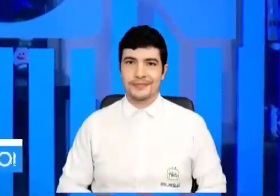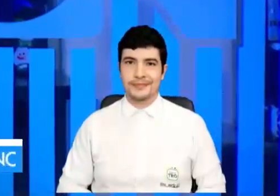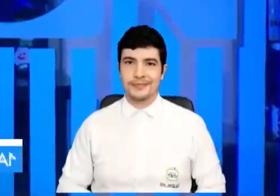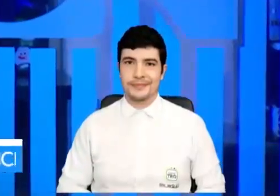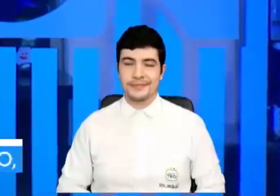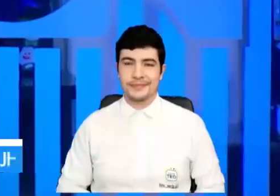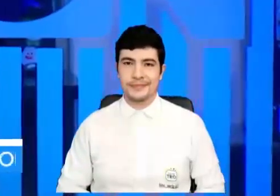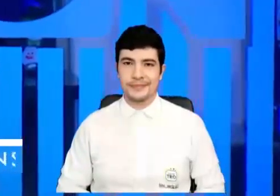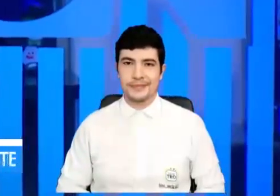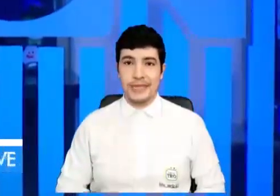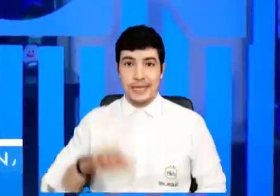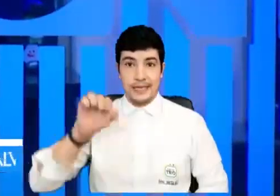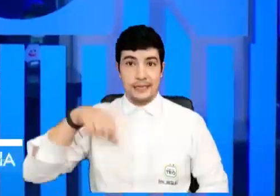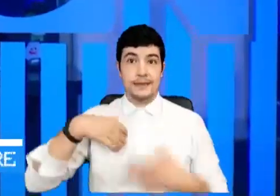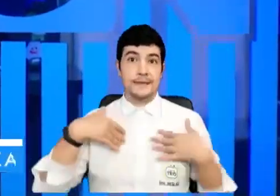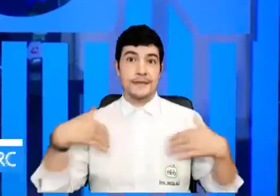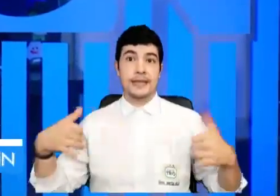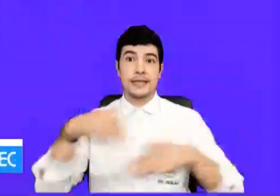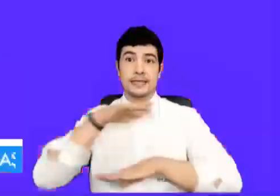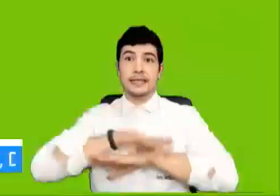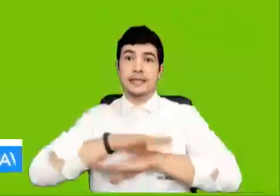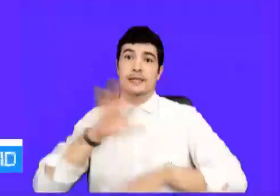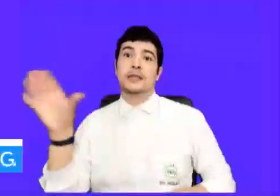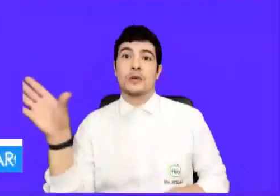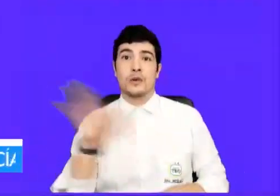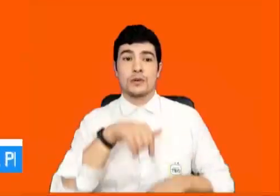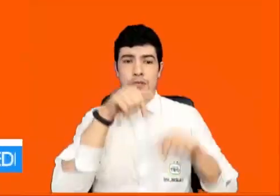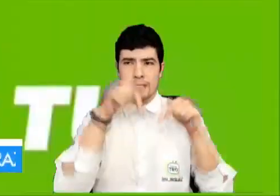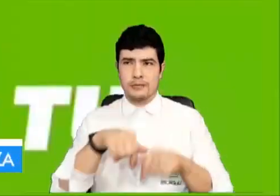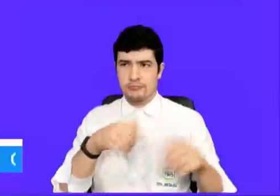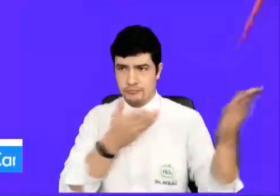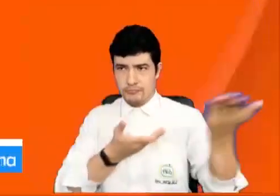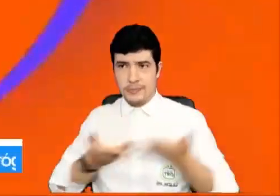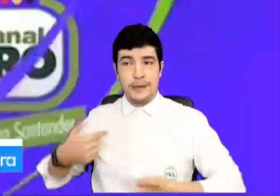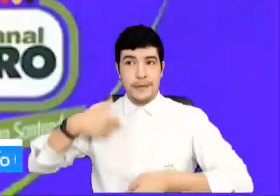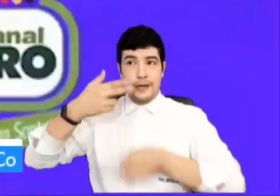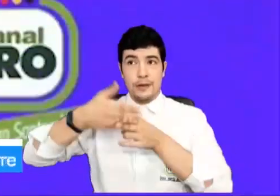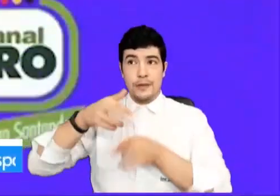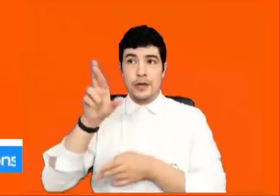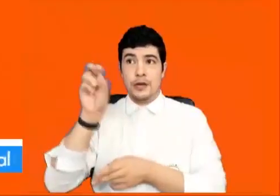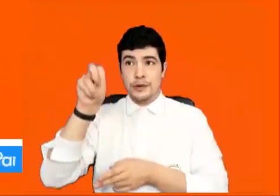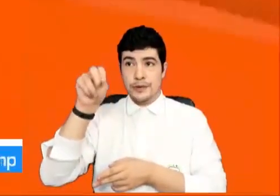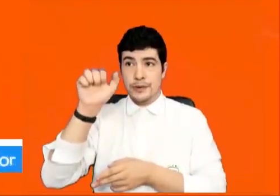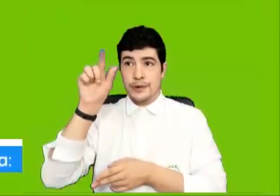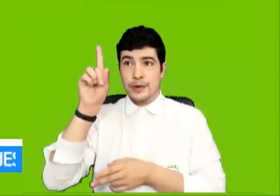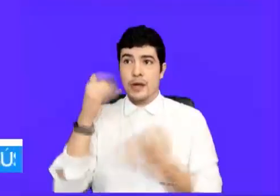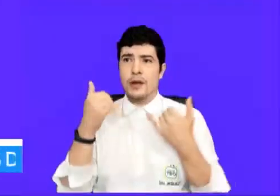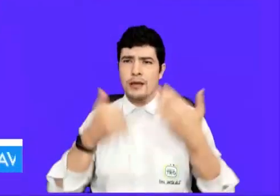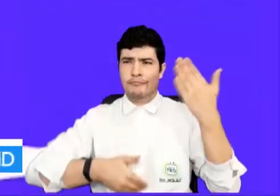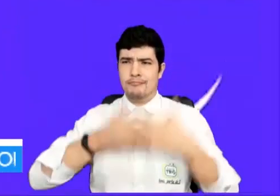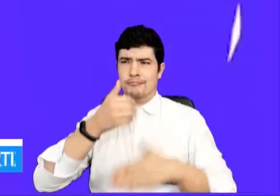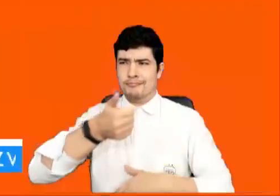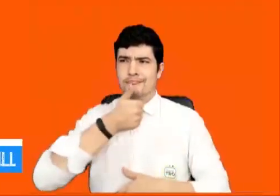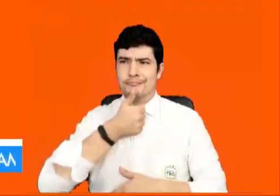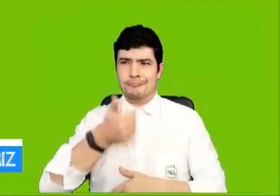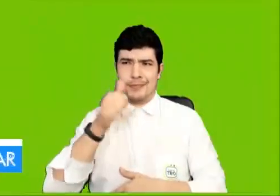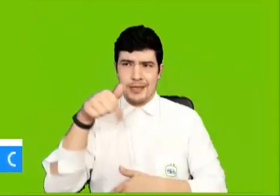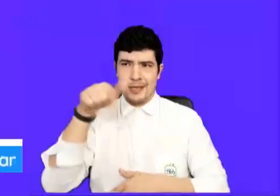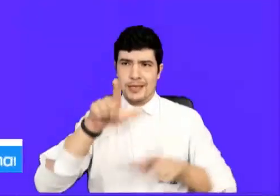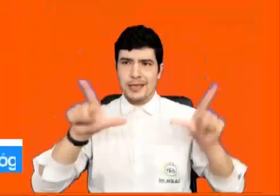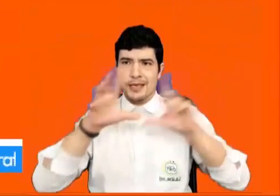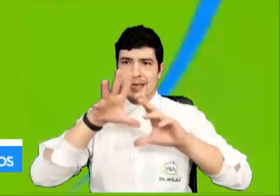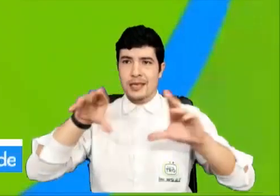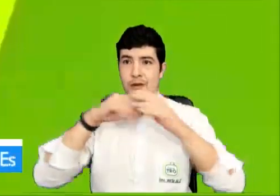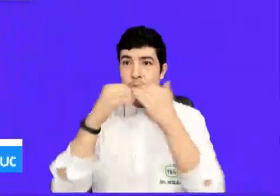la segunda señal Tro Plus. Ya puedes disfrutar de nuestra segunda señal de alta definición de Tro Más